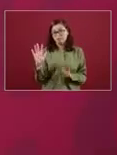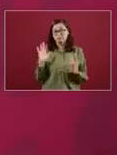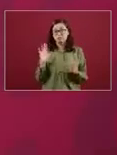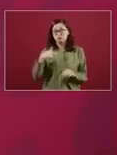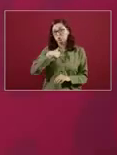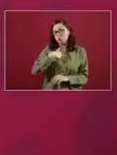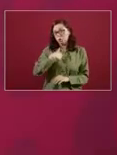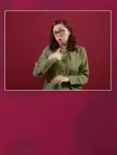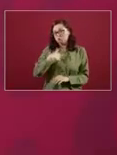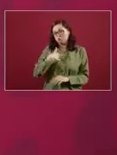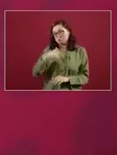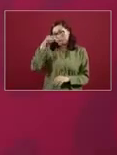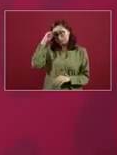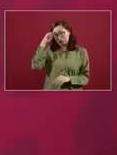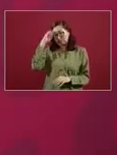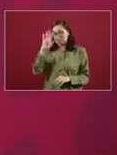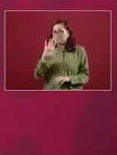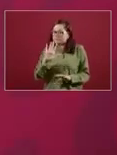enojen.